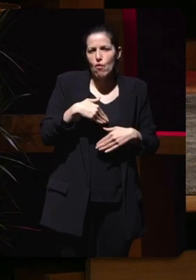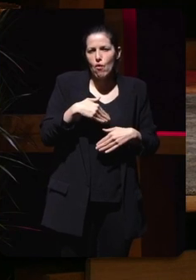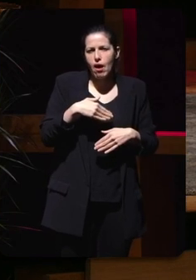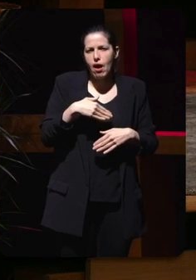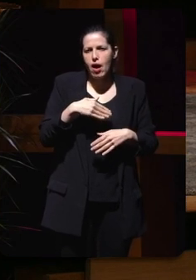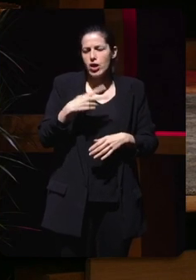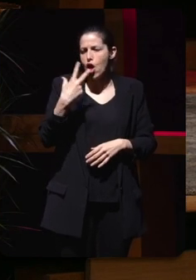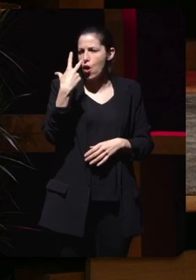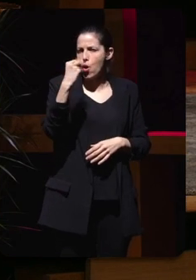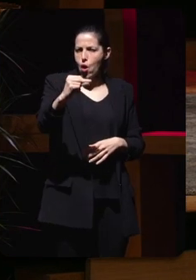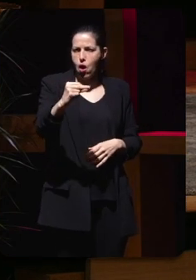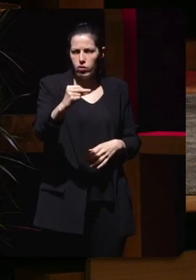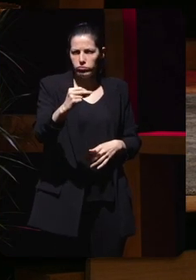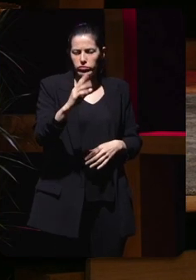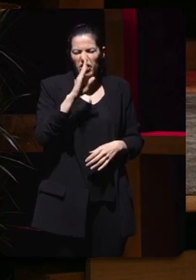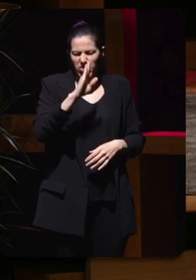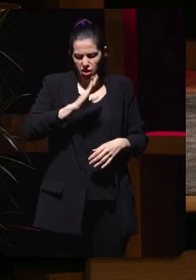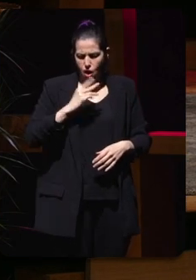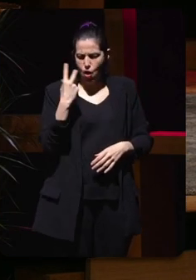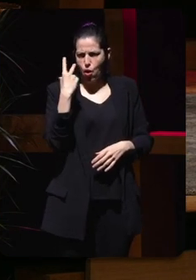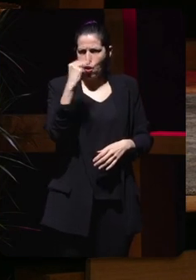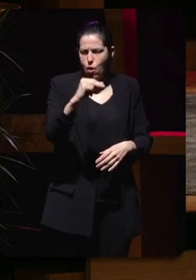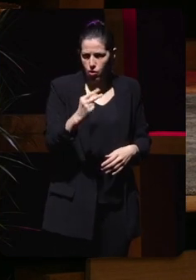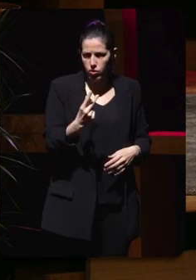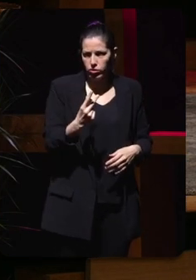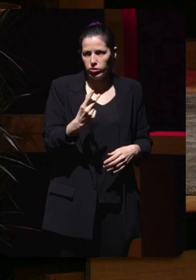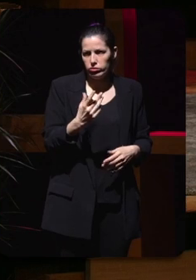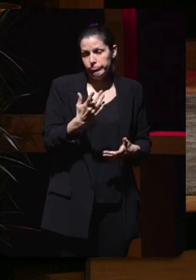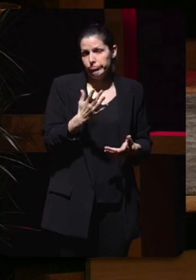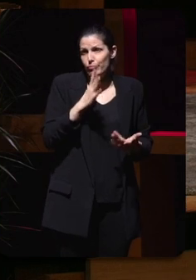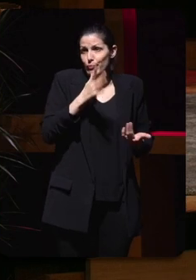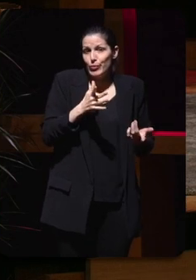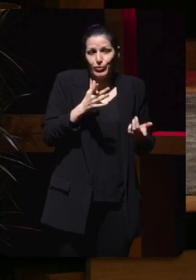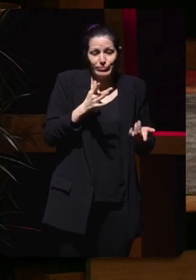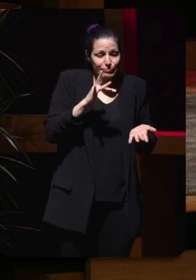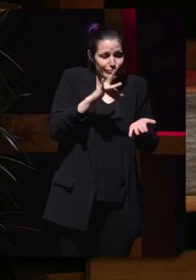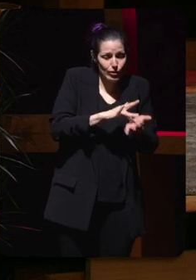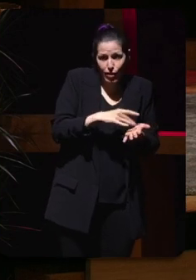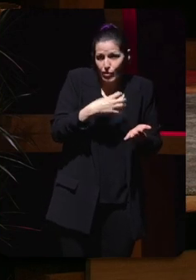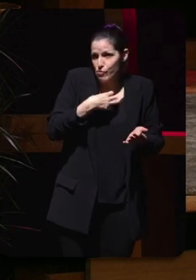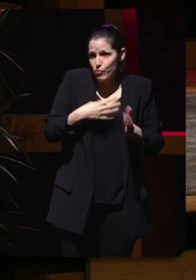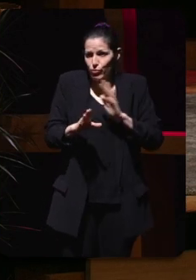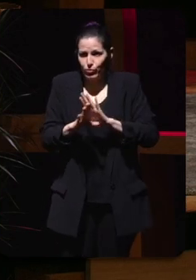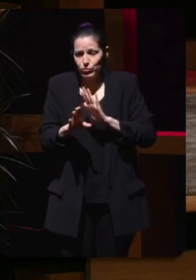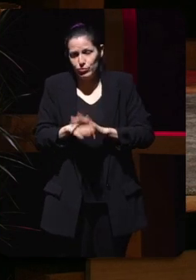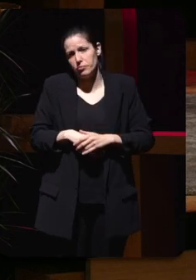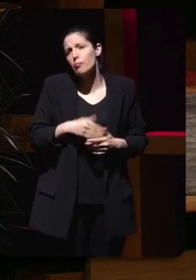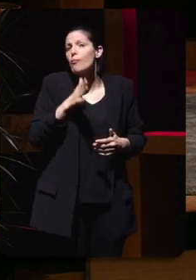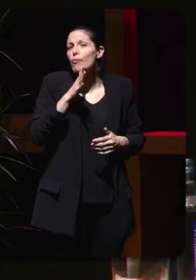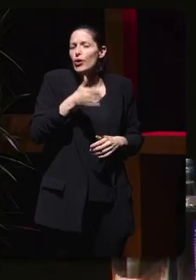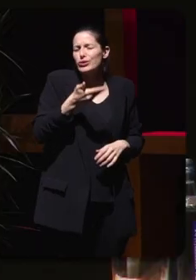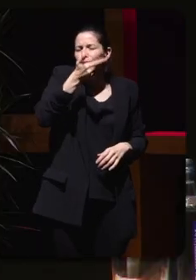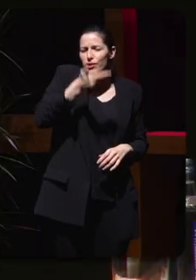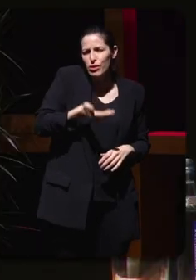de que dijera, no, esta no va a ninguna parte, tal, porque si no, no hubiera podido seguir. Por eso es tan importante que